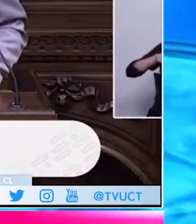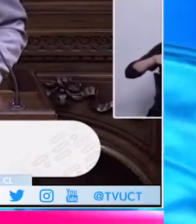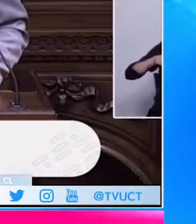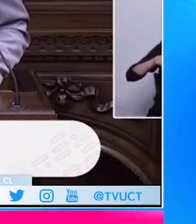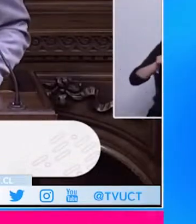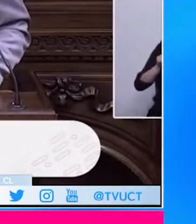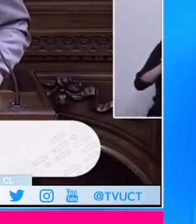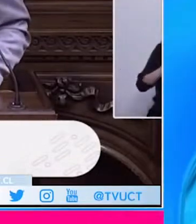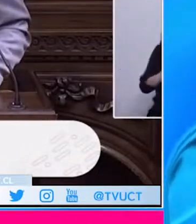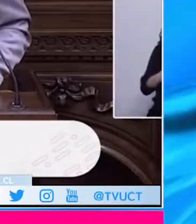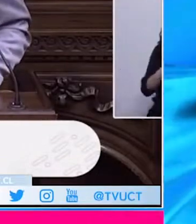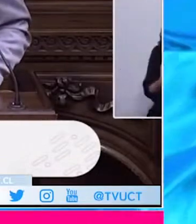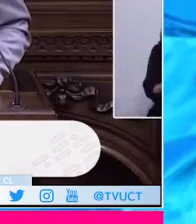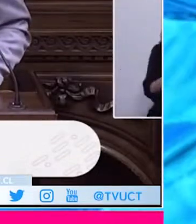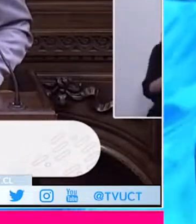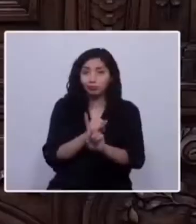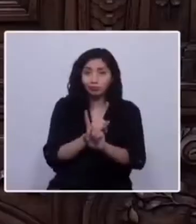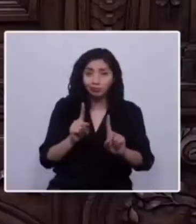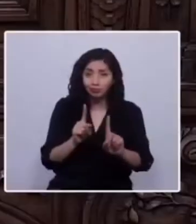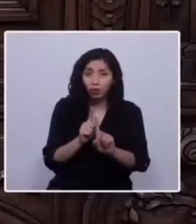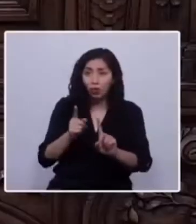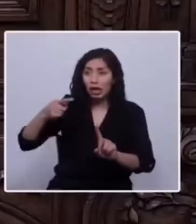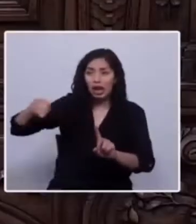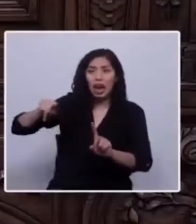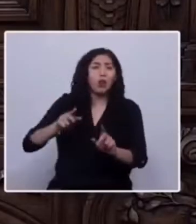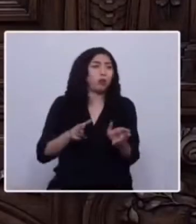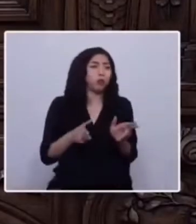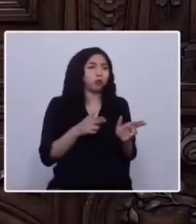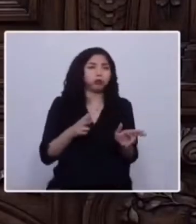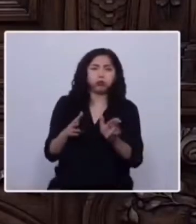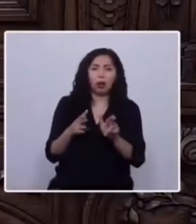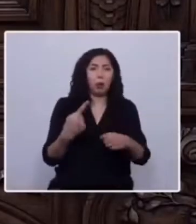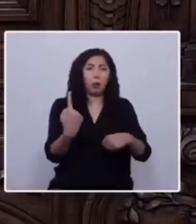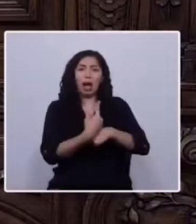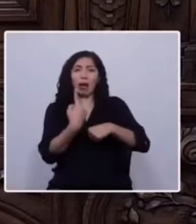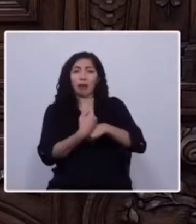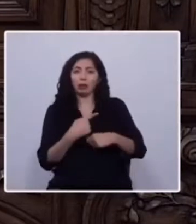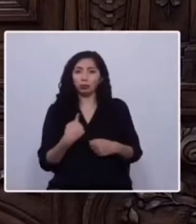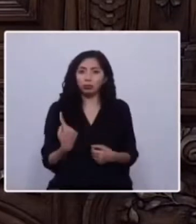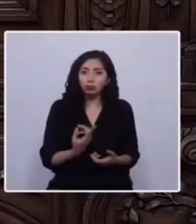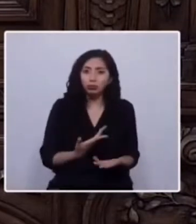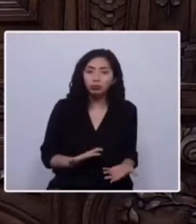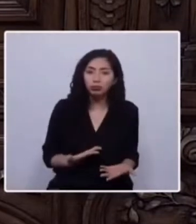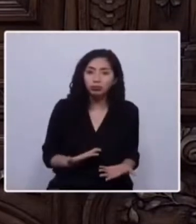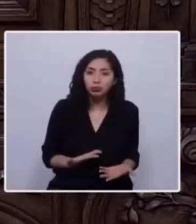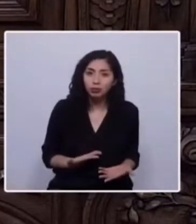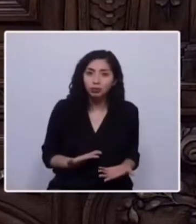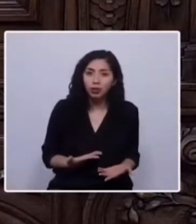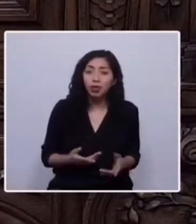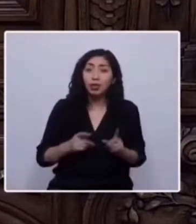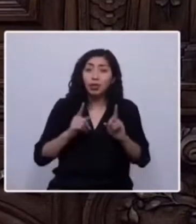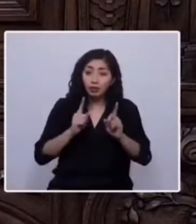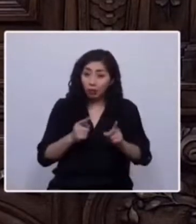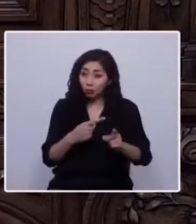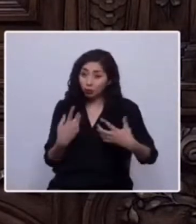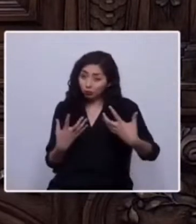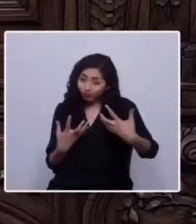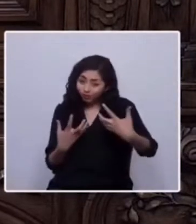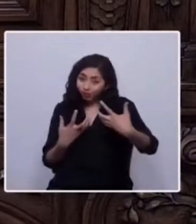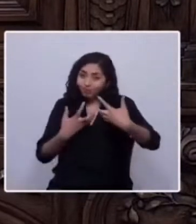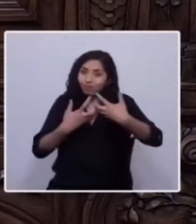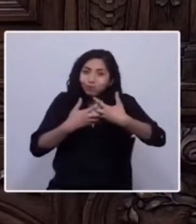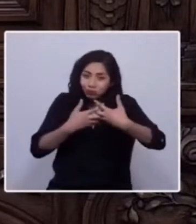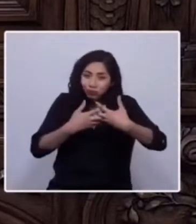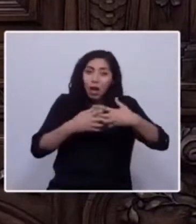intenso. La responsabilidad que teníamos hacía que uno no pudiera como escatimar